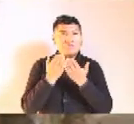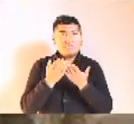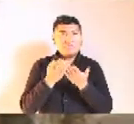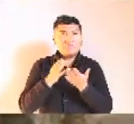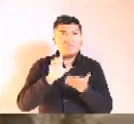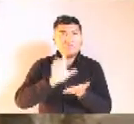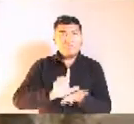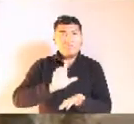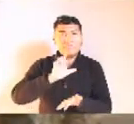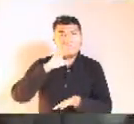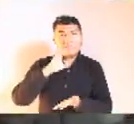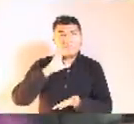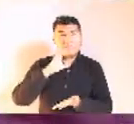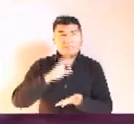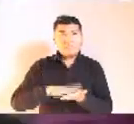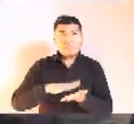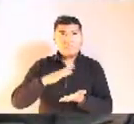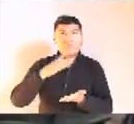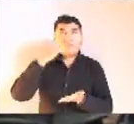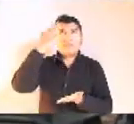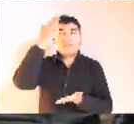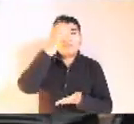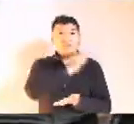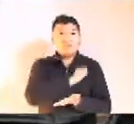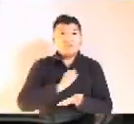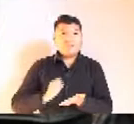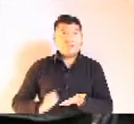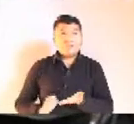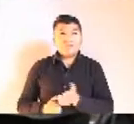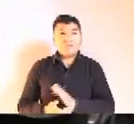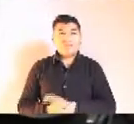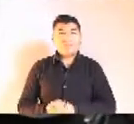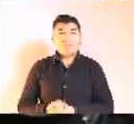San Lucas. Gloria a ti, Señor.